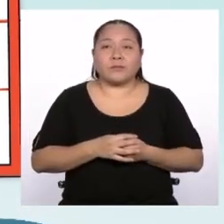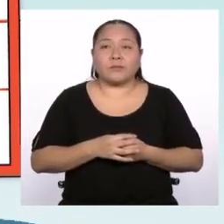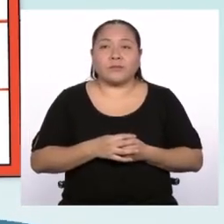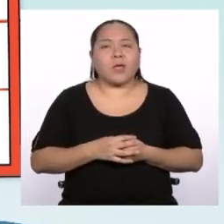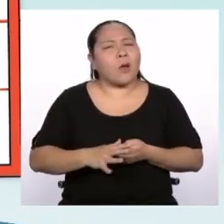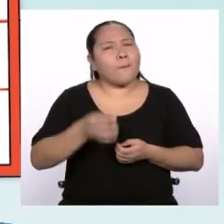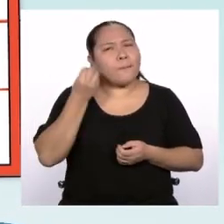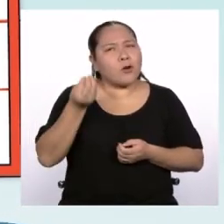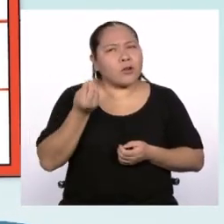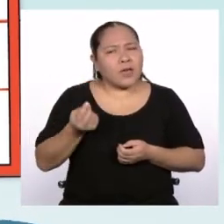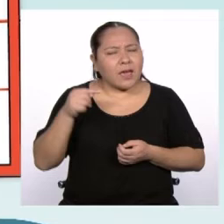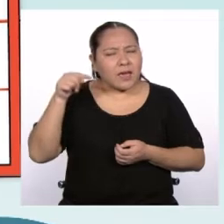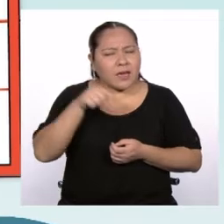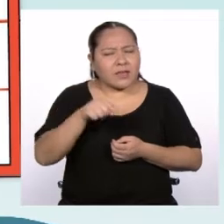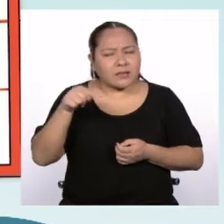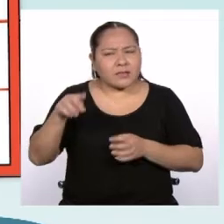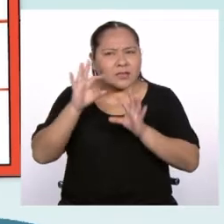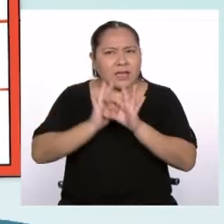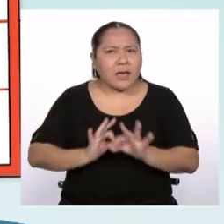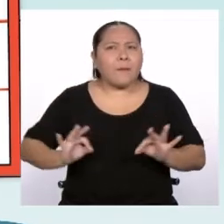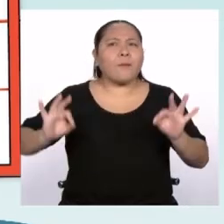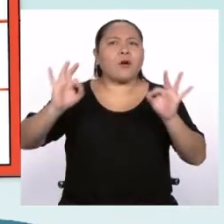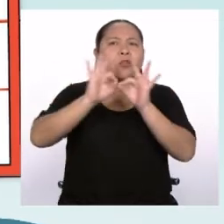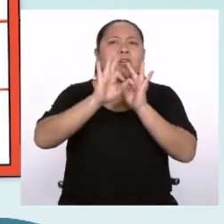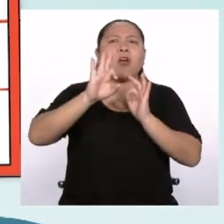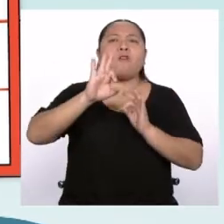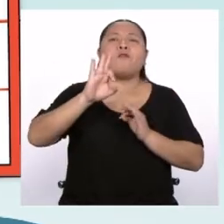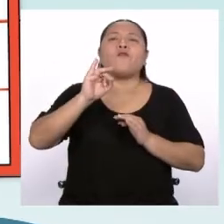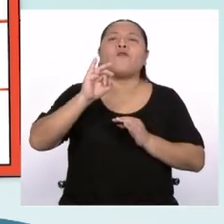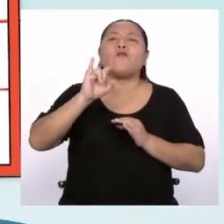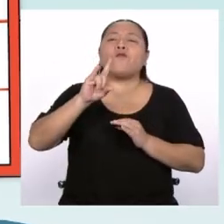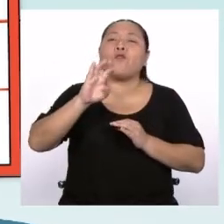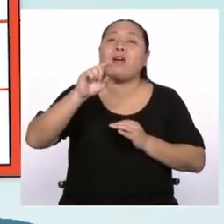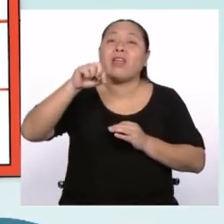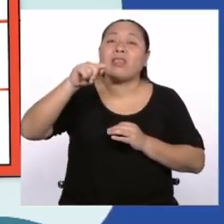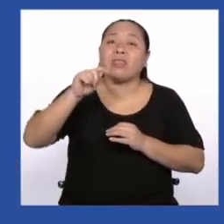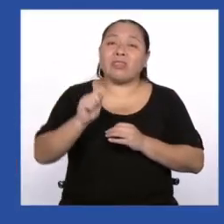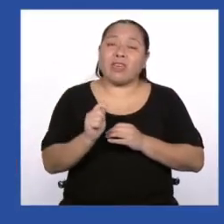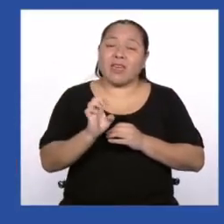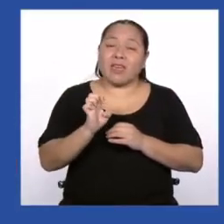¿Por qué son importantes como fuente histórica?